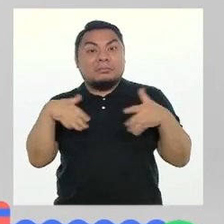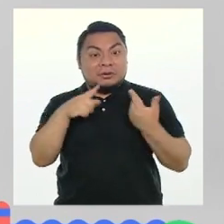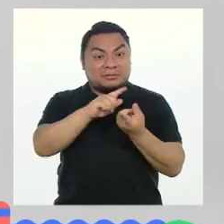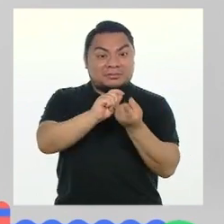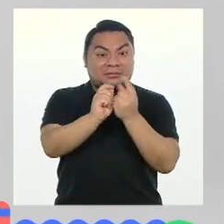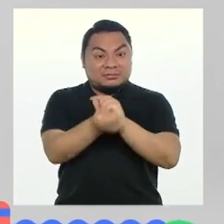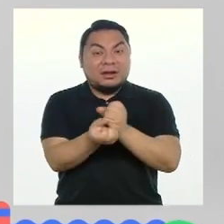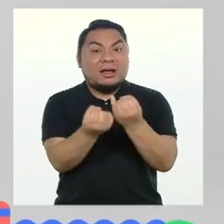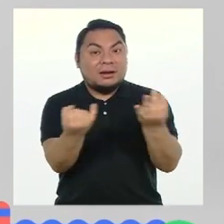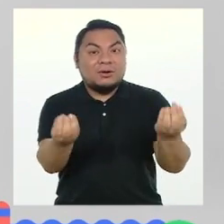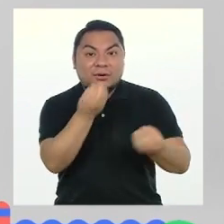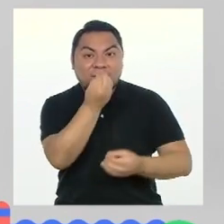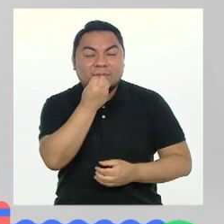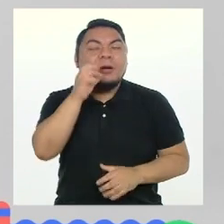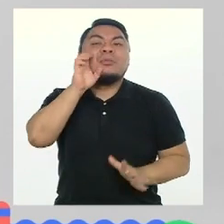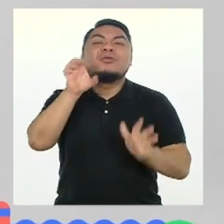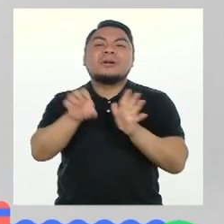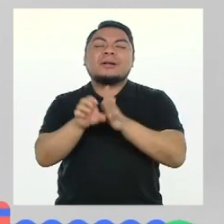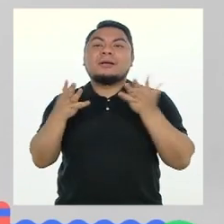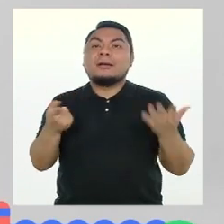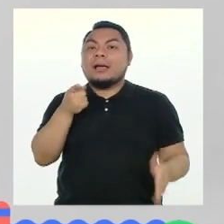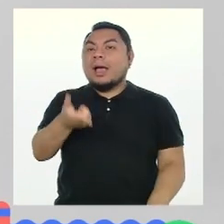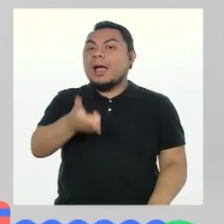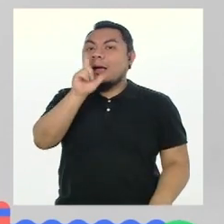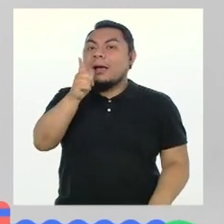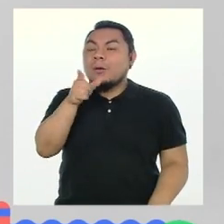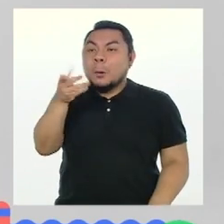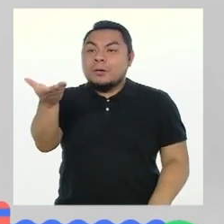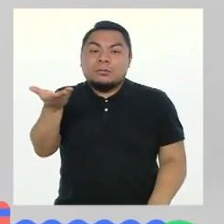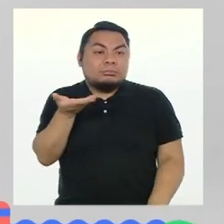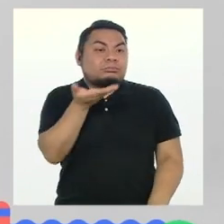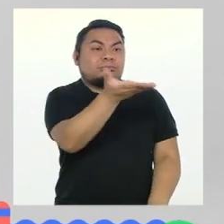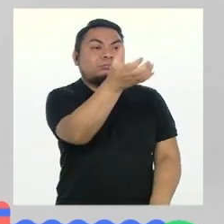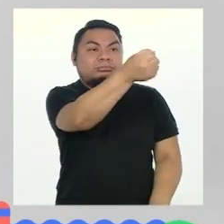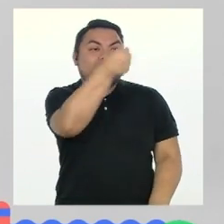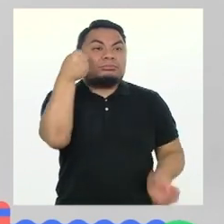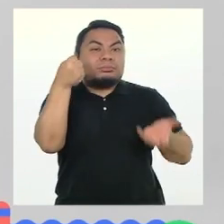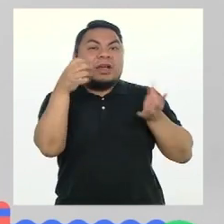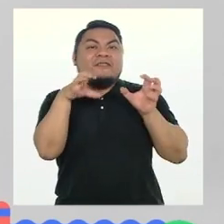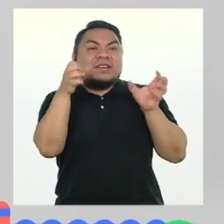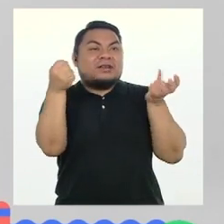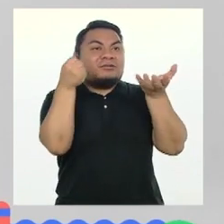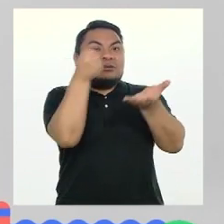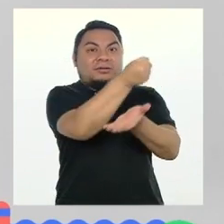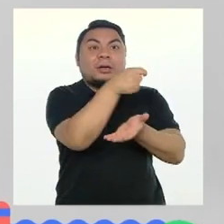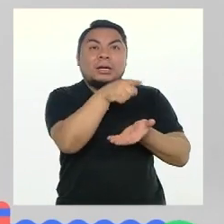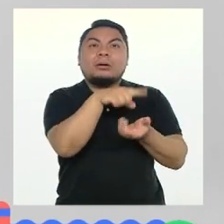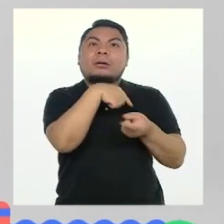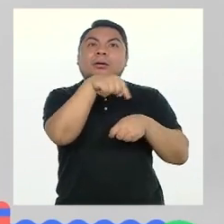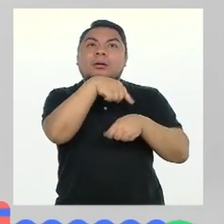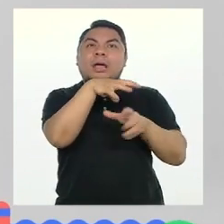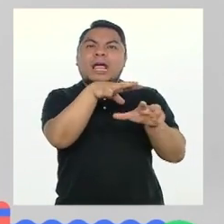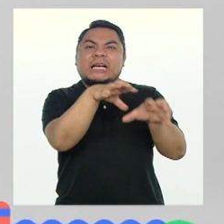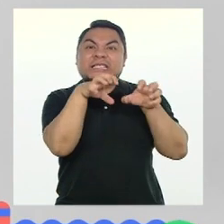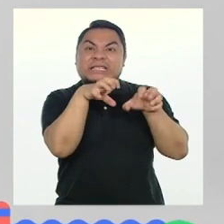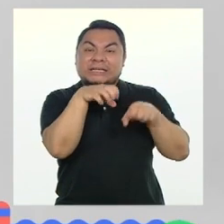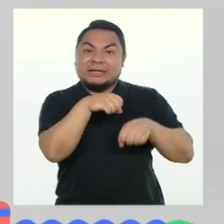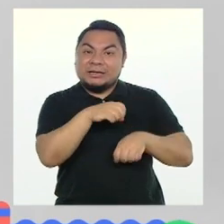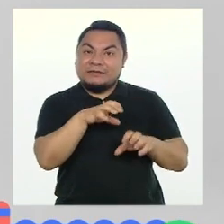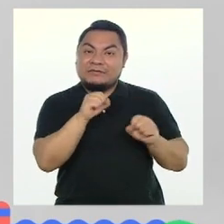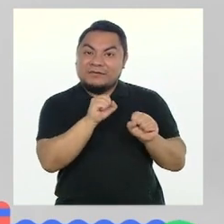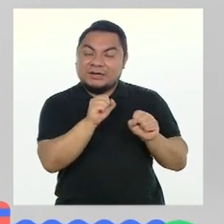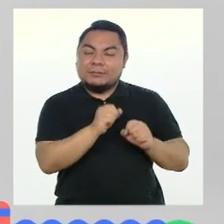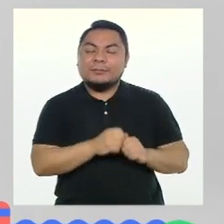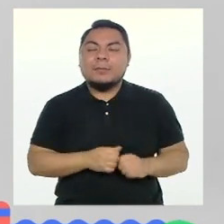algunos alimentos. Por ejemplo, el agua, si se coloca en el congelador, se puede convertir en hielo. Pero ahora